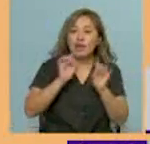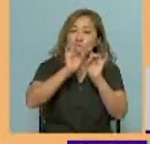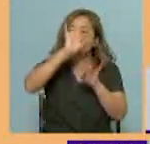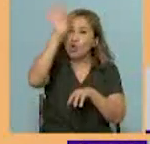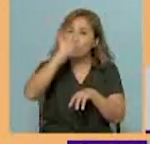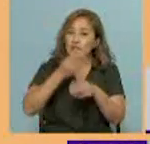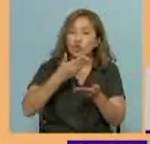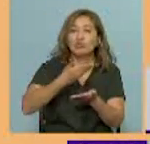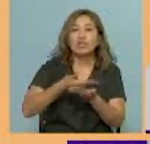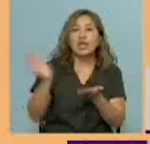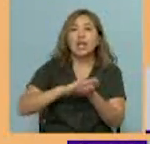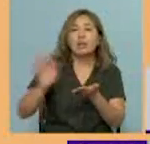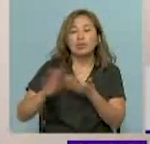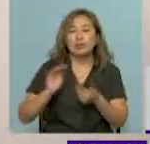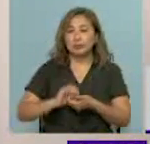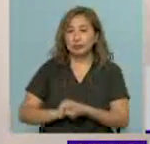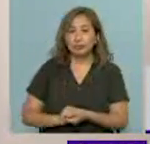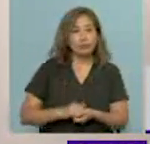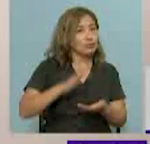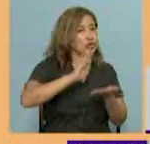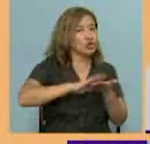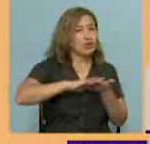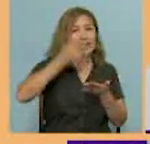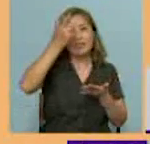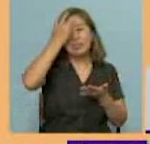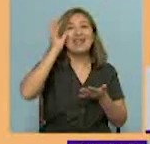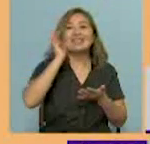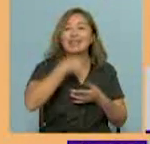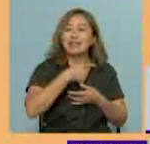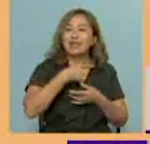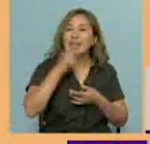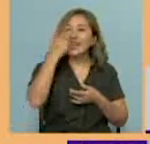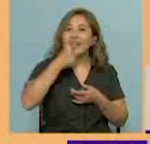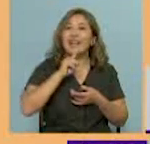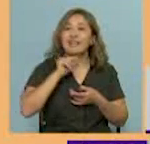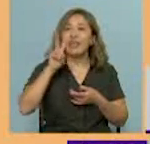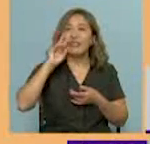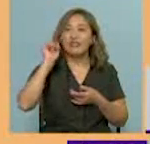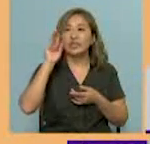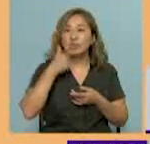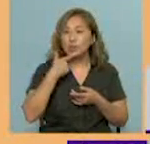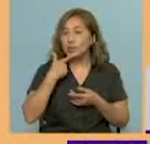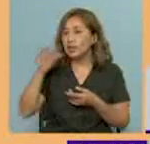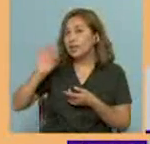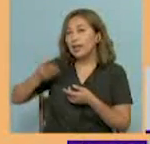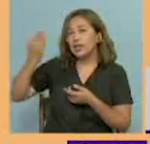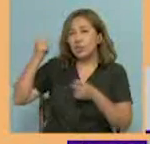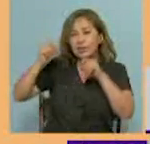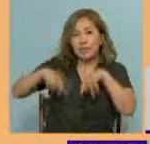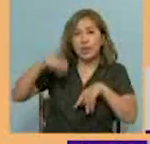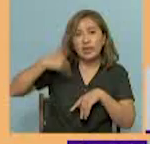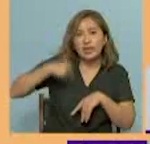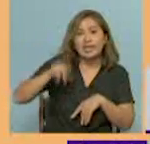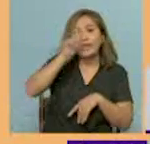reserva en cuanto a hanta virus que nos puede decir bueno hantavirus el país tuvo el año pasado 115